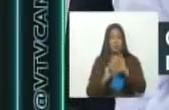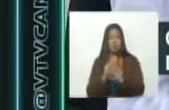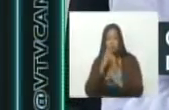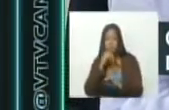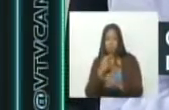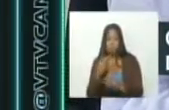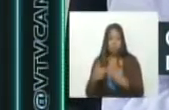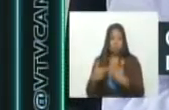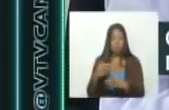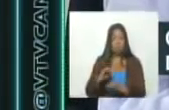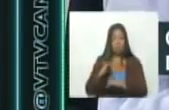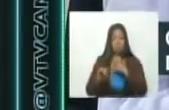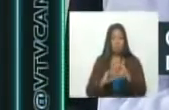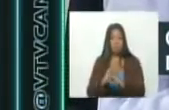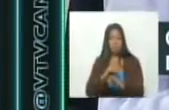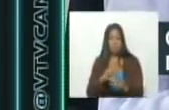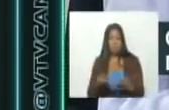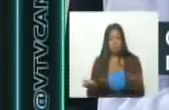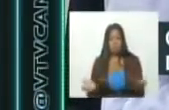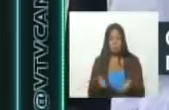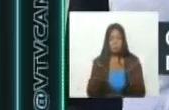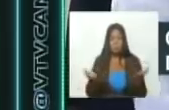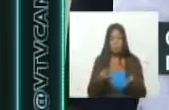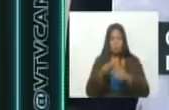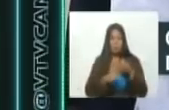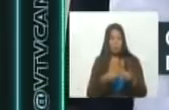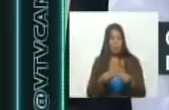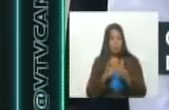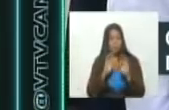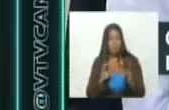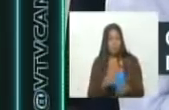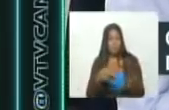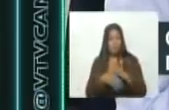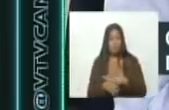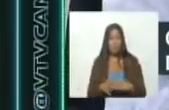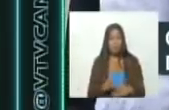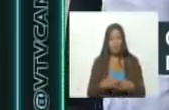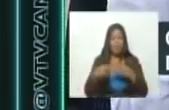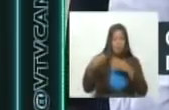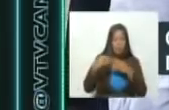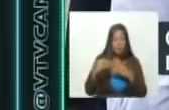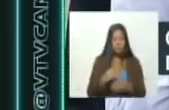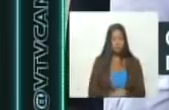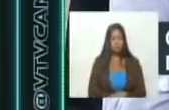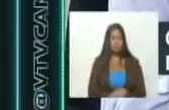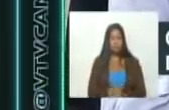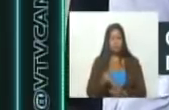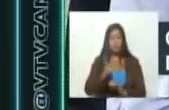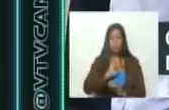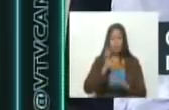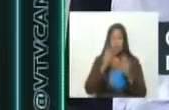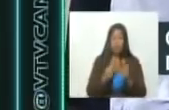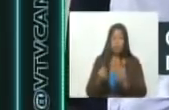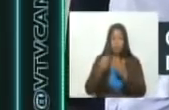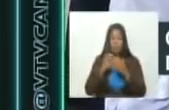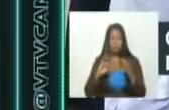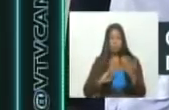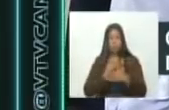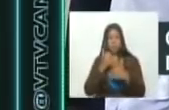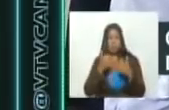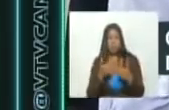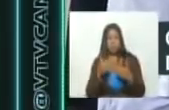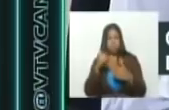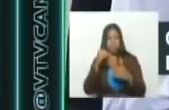de alguna manera teníamos nosotros que proveernos de esas divisas. Eso ocurrió a través de la dolarización. Y esa economía funcionaba de una